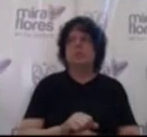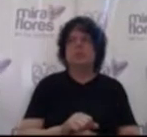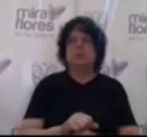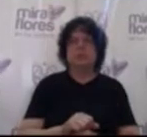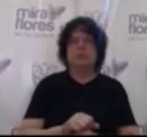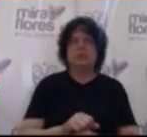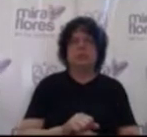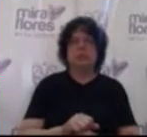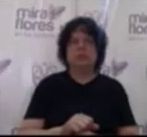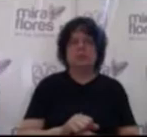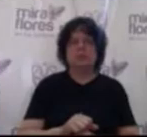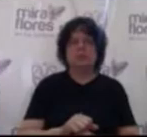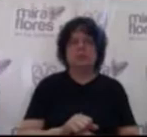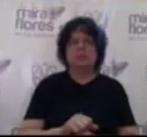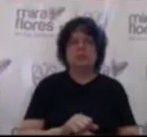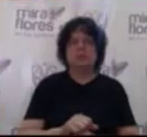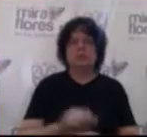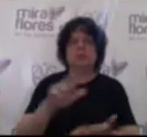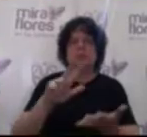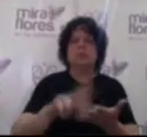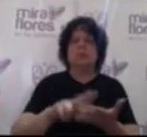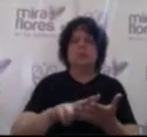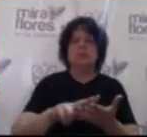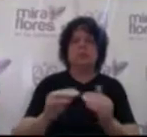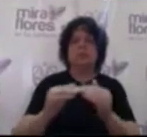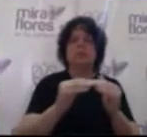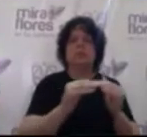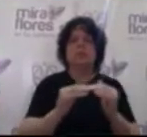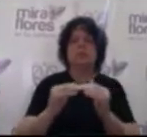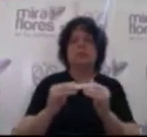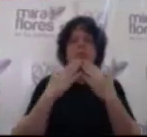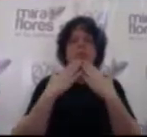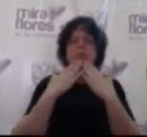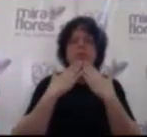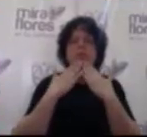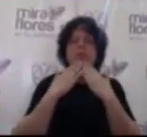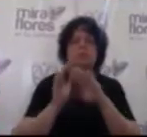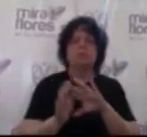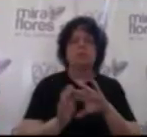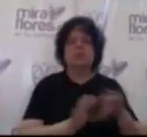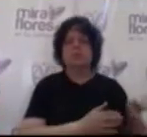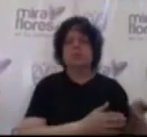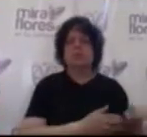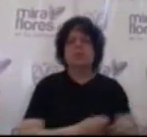en señal de conformidad. Se aprueba por unanimidad de votos. Muchas gracias. Siguiente punto, por favor.